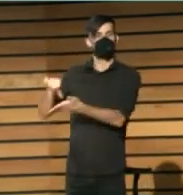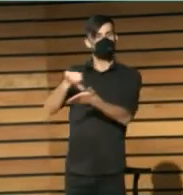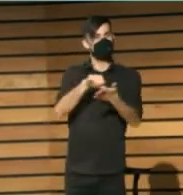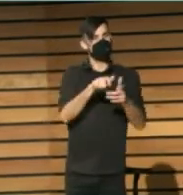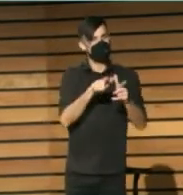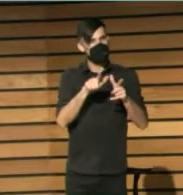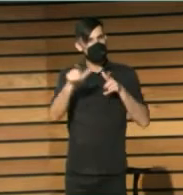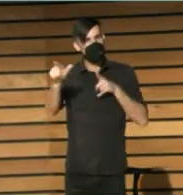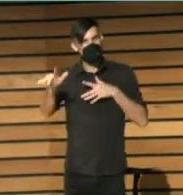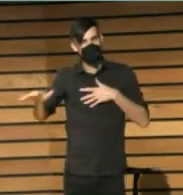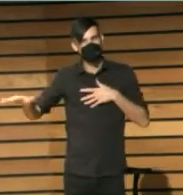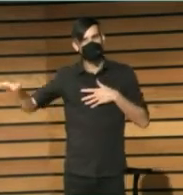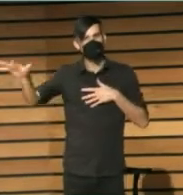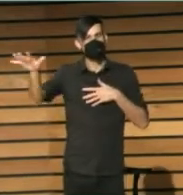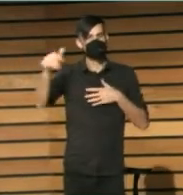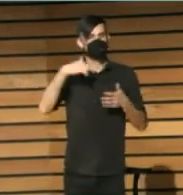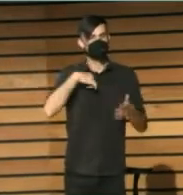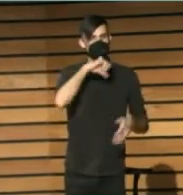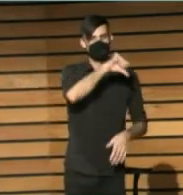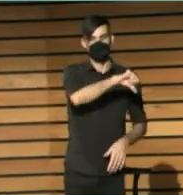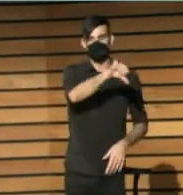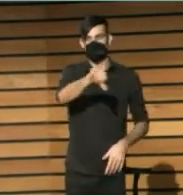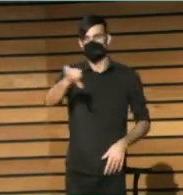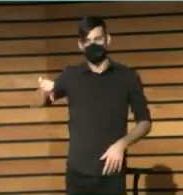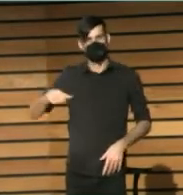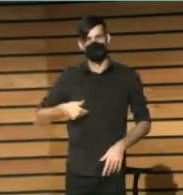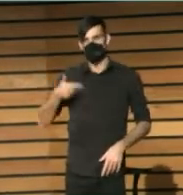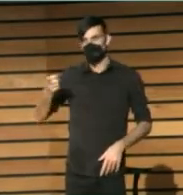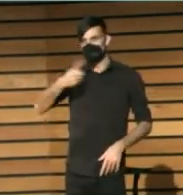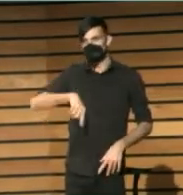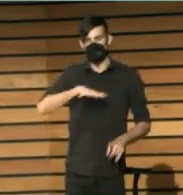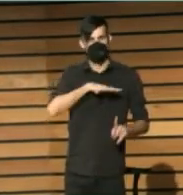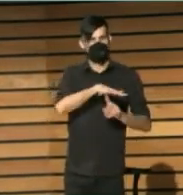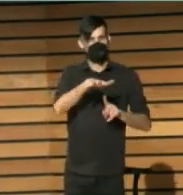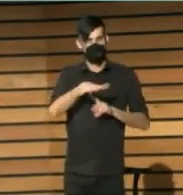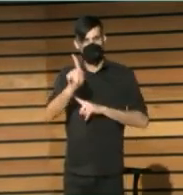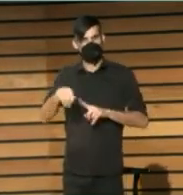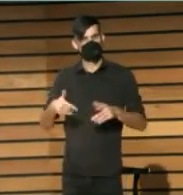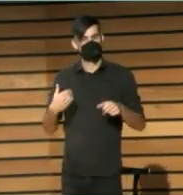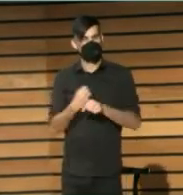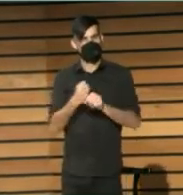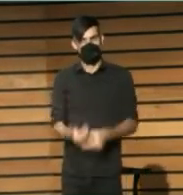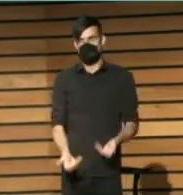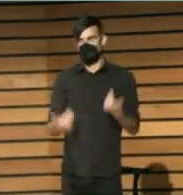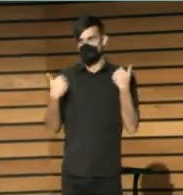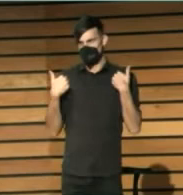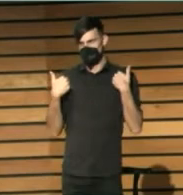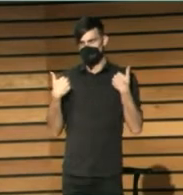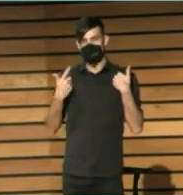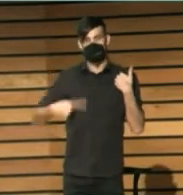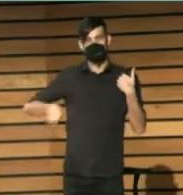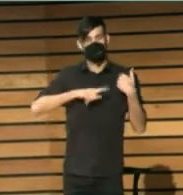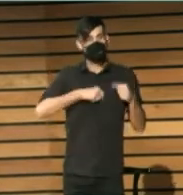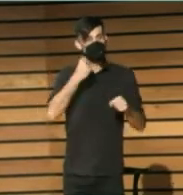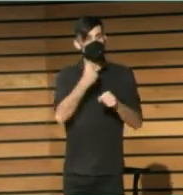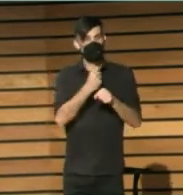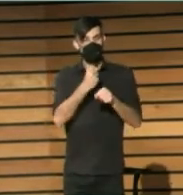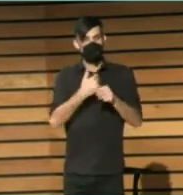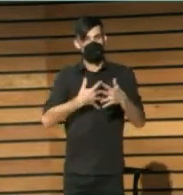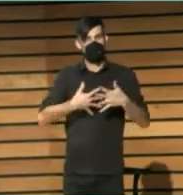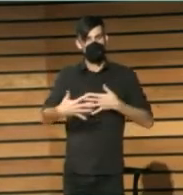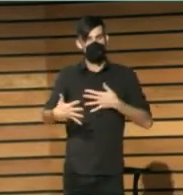los sitios. Y esa tarea que ejercen no es una tarea